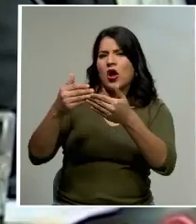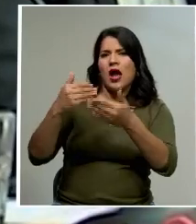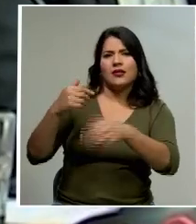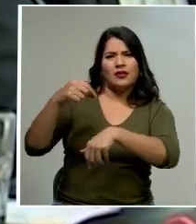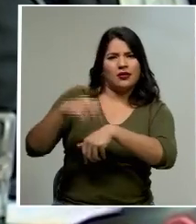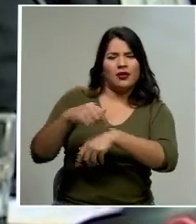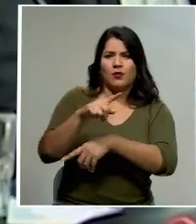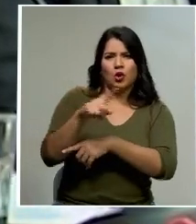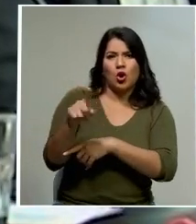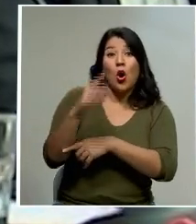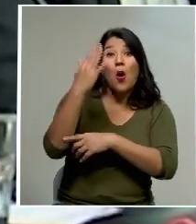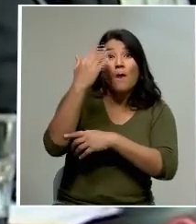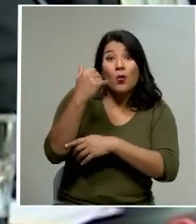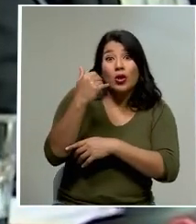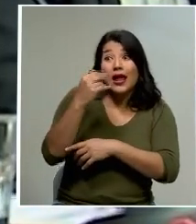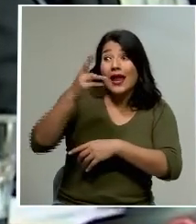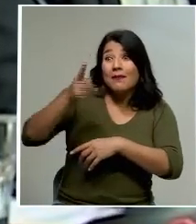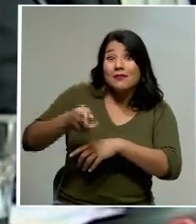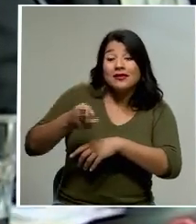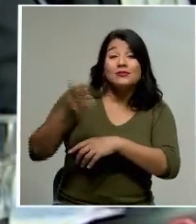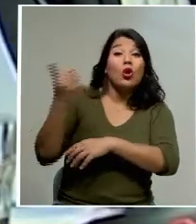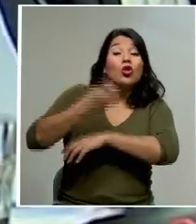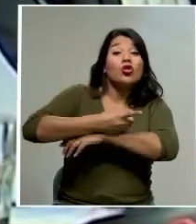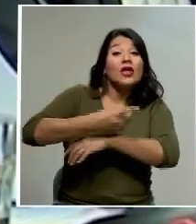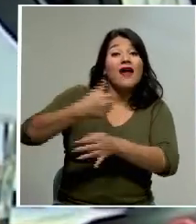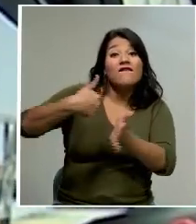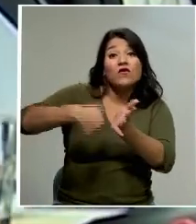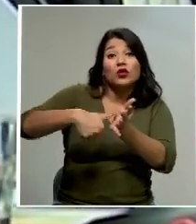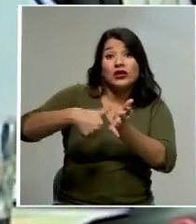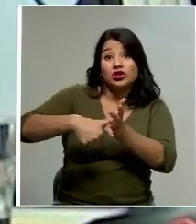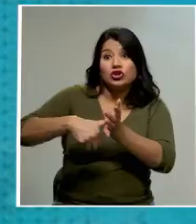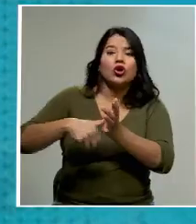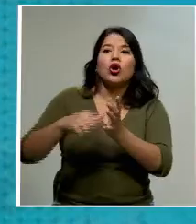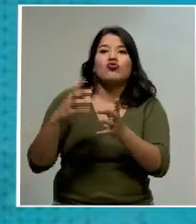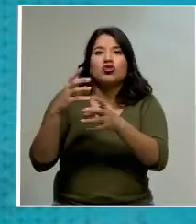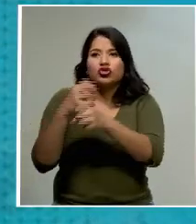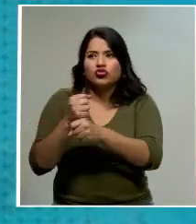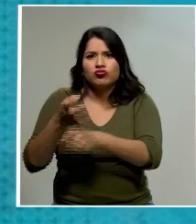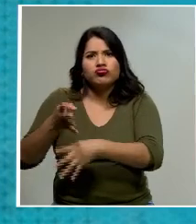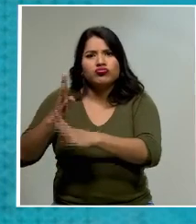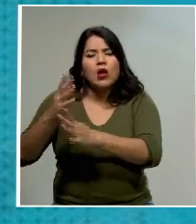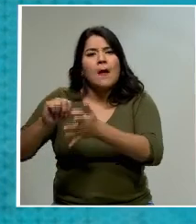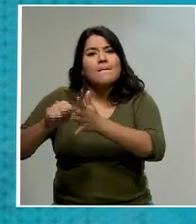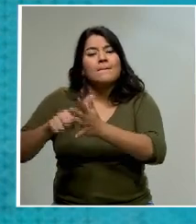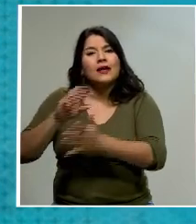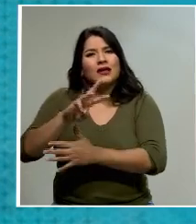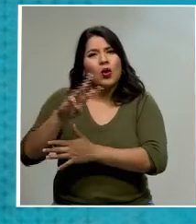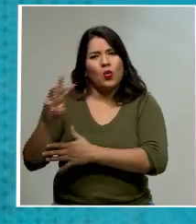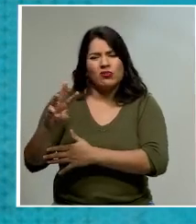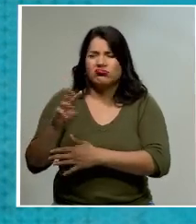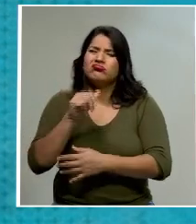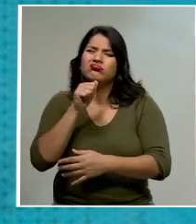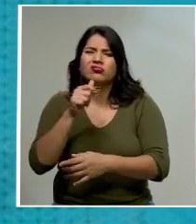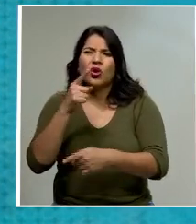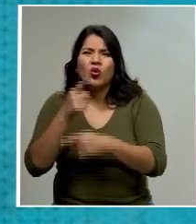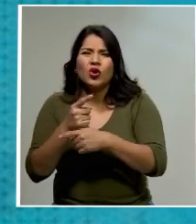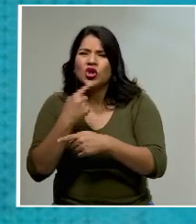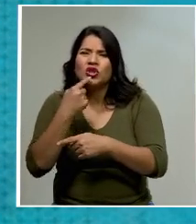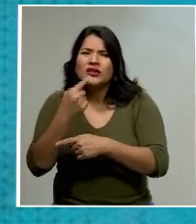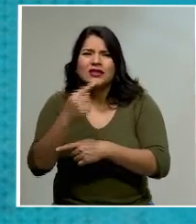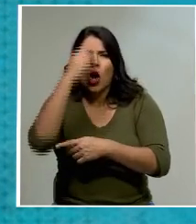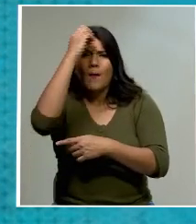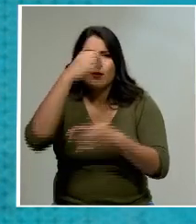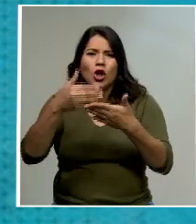votación, él por tanto se subió a la página web pública. Es incorrecto hablar de adelanto de criterio, pues la resolución ya